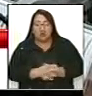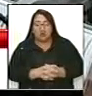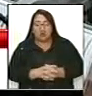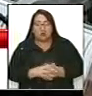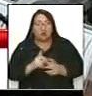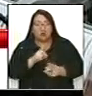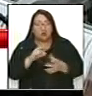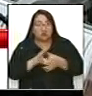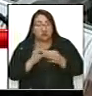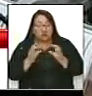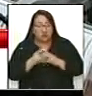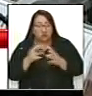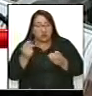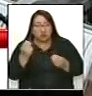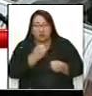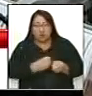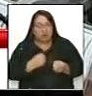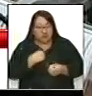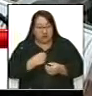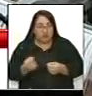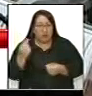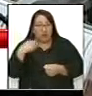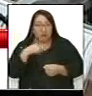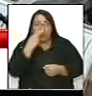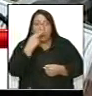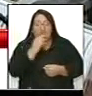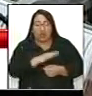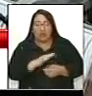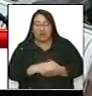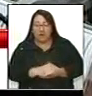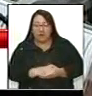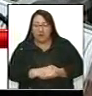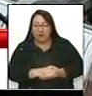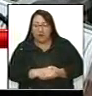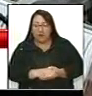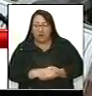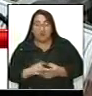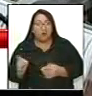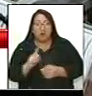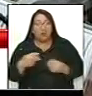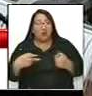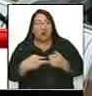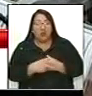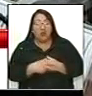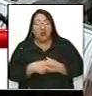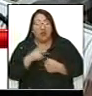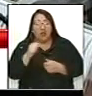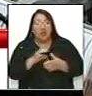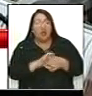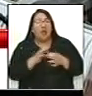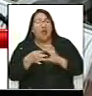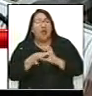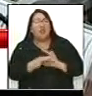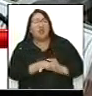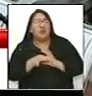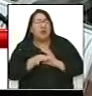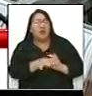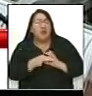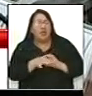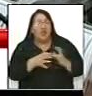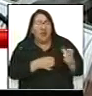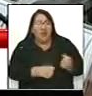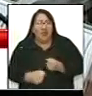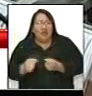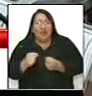cada historia es muy lamentable que viene de la niñez. Y no hemos cortado esa cadena que nos lleva